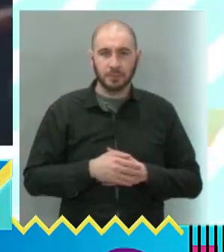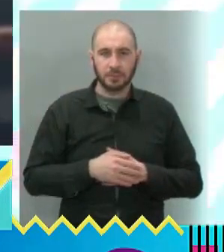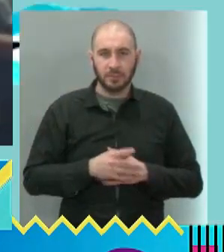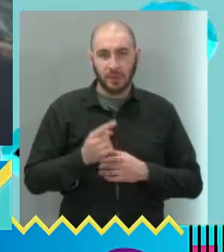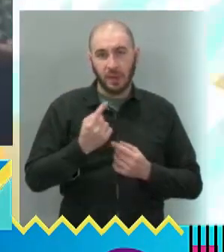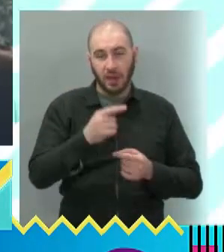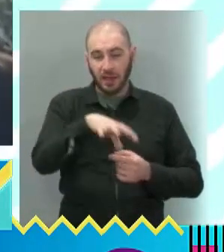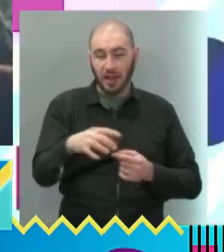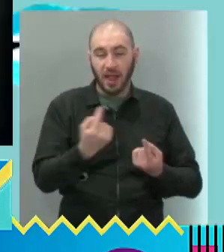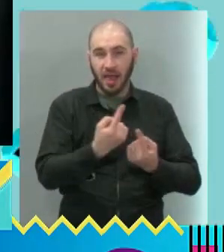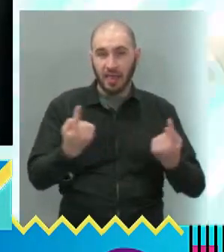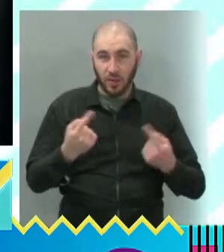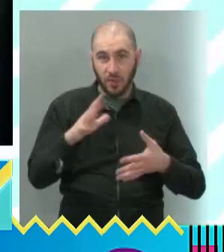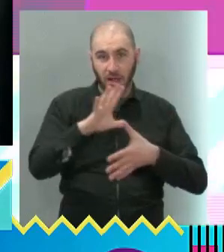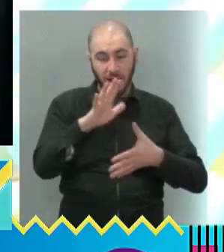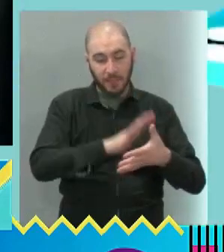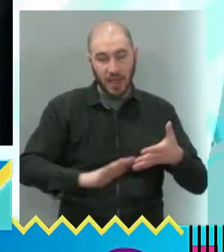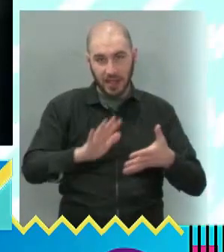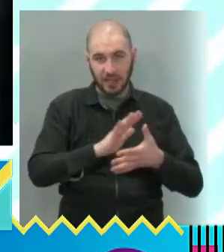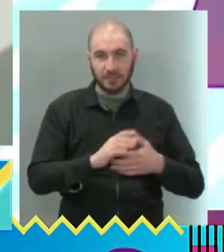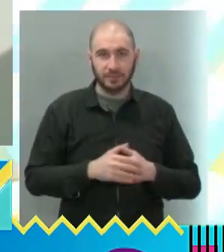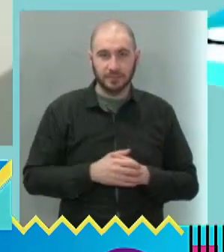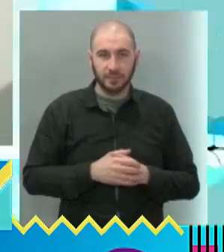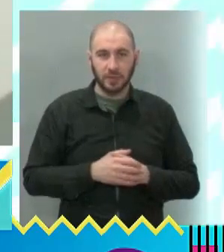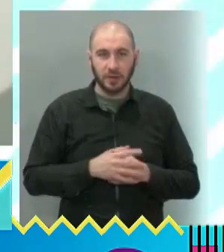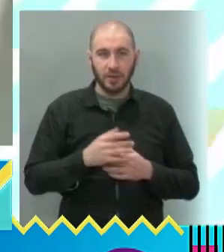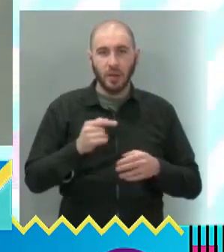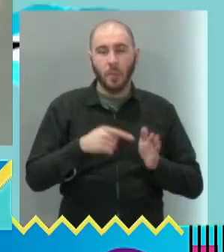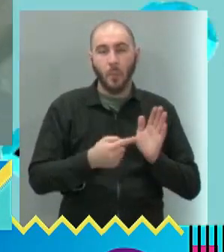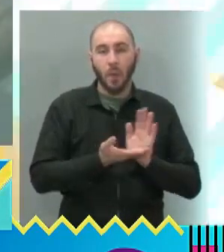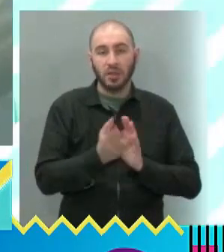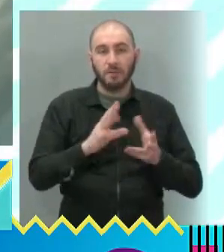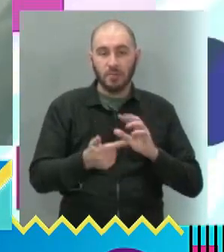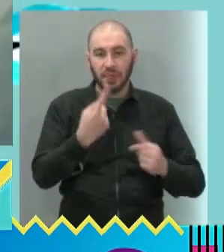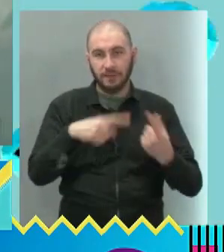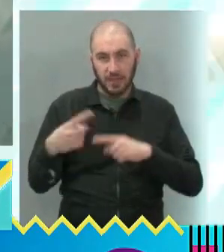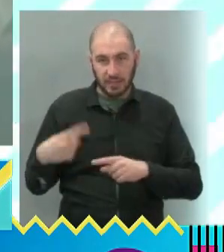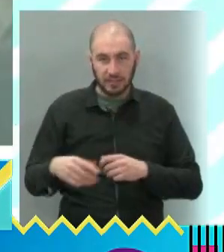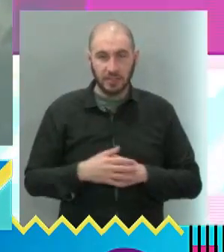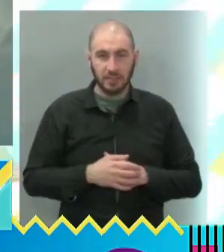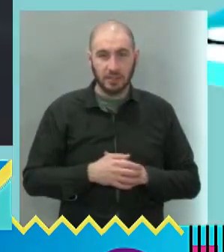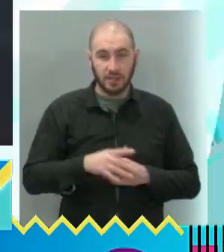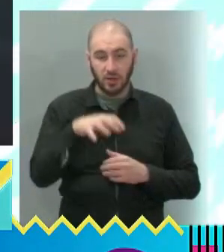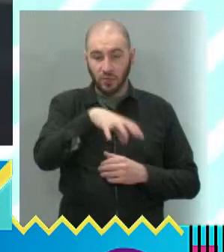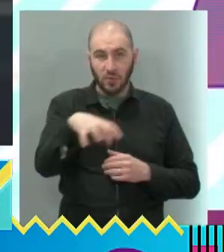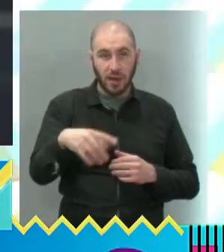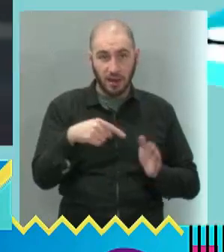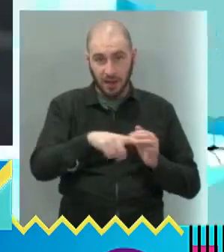en cada lugar puntual de América, ¿no es cierto?, se va manifestando de una manera distinta y hace que en esos